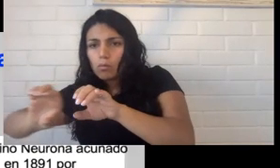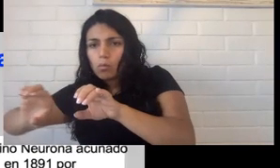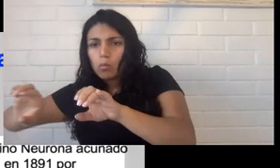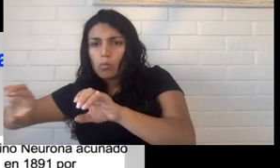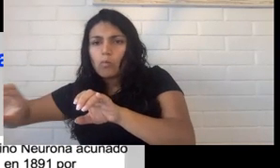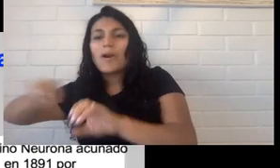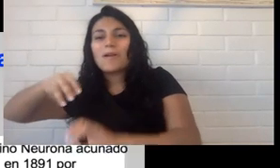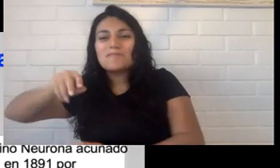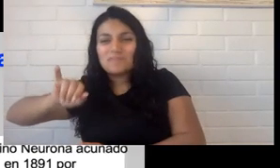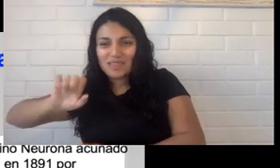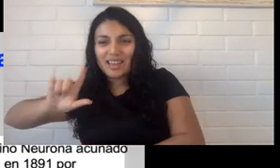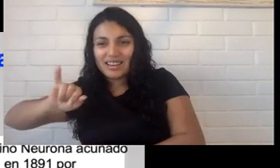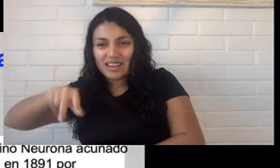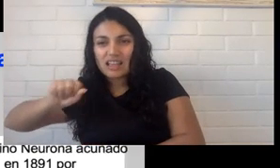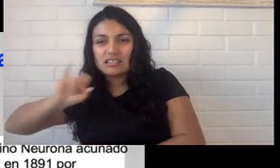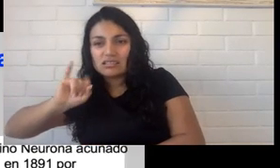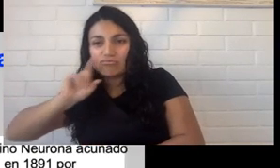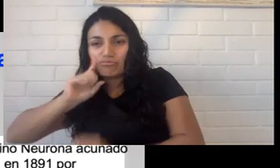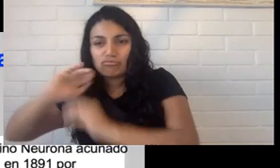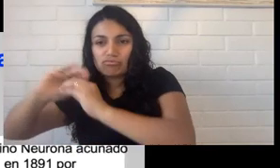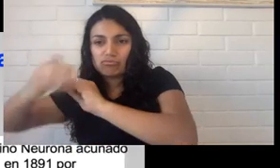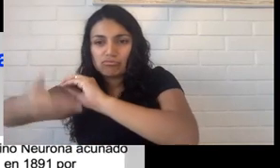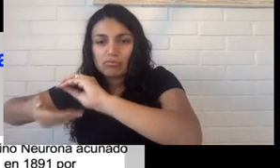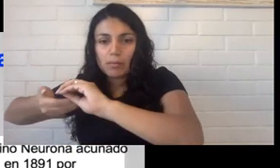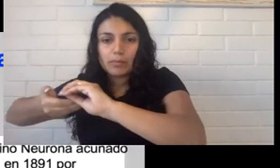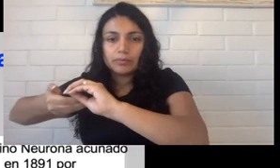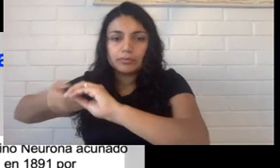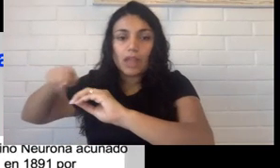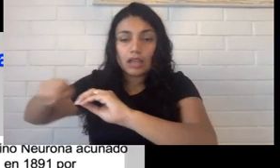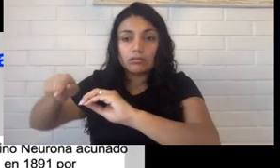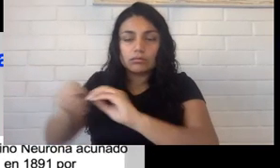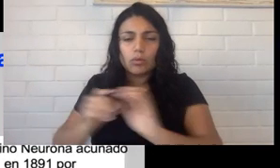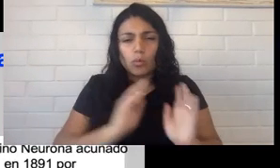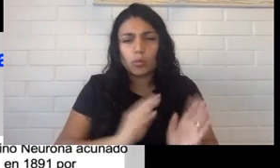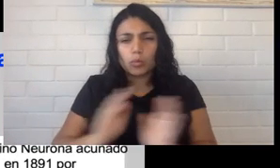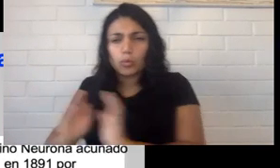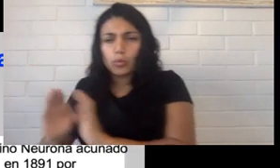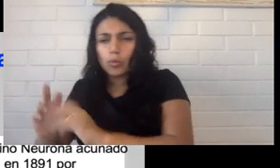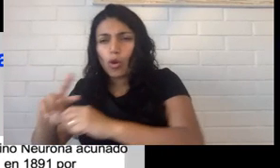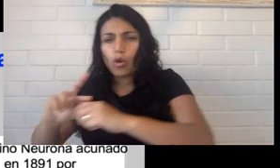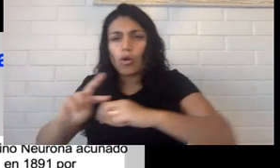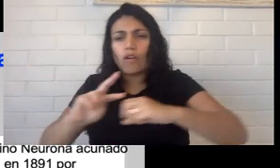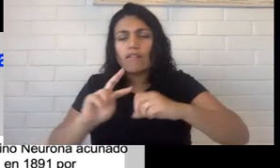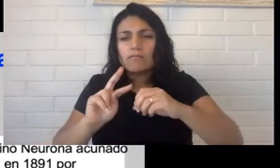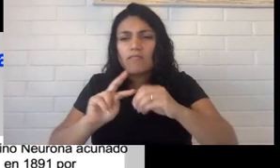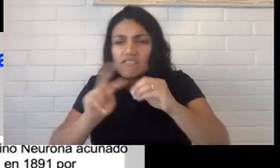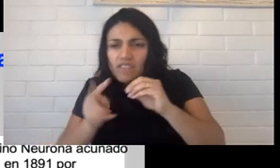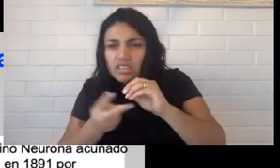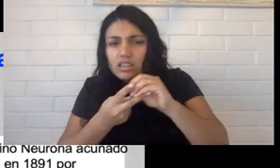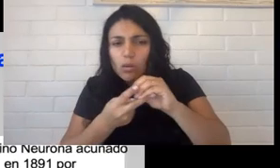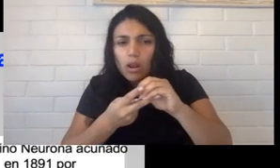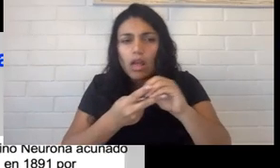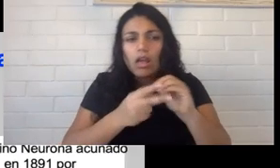neurofilamentos, que son unos filamentos proteicos que permiten la distribución de vesículas, por ejemplo, que surgen desde el soma